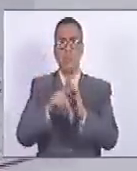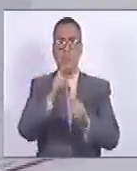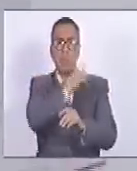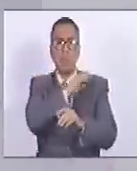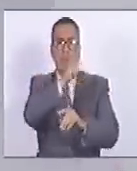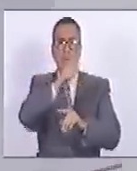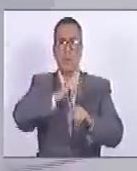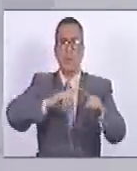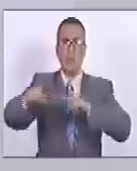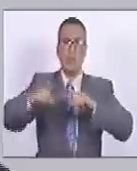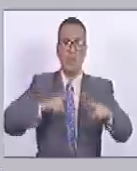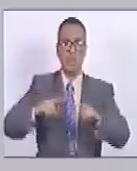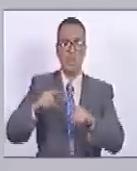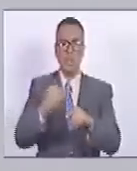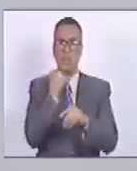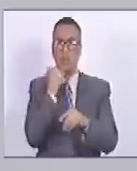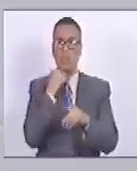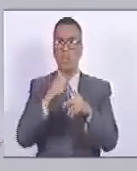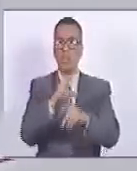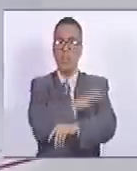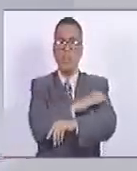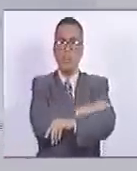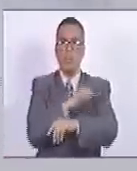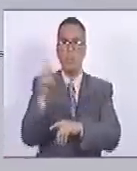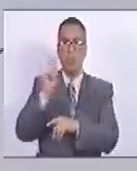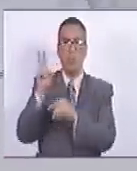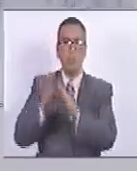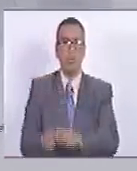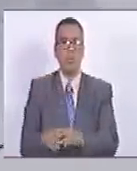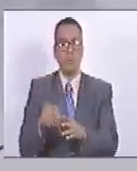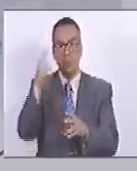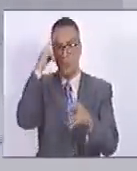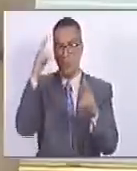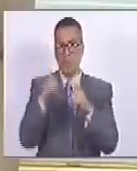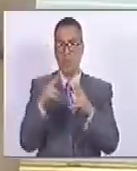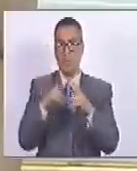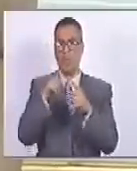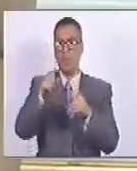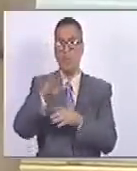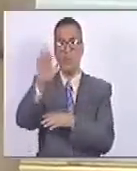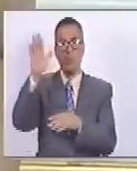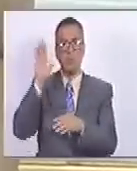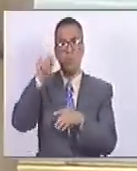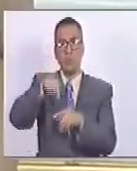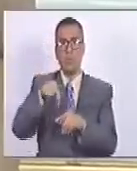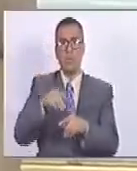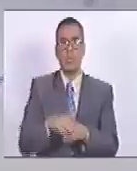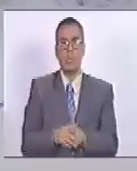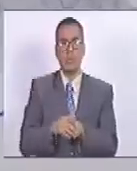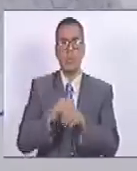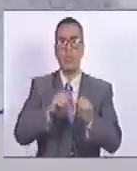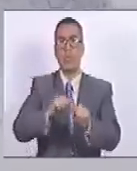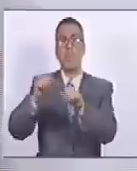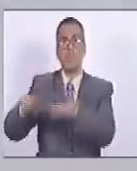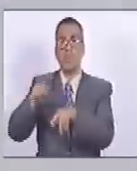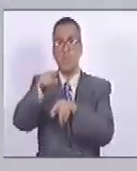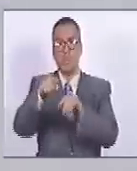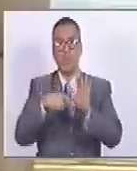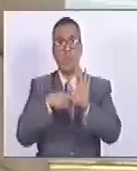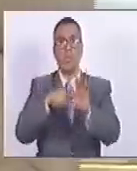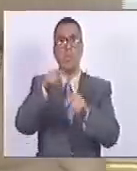que supuestamente son cercanos a la oposición venezolana, la reconocen, se juramentaron ante ella y renuncian ante